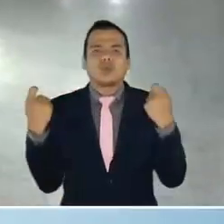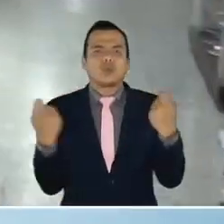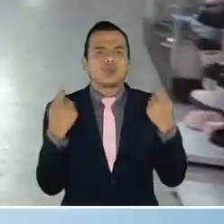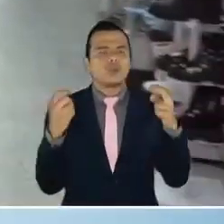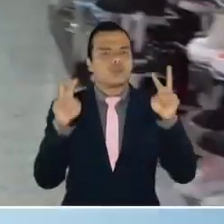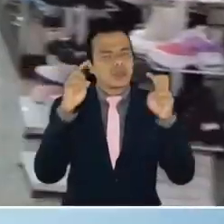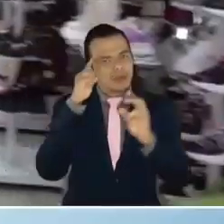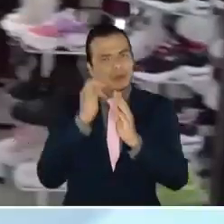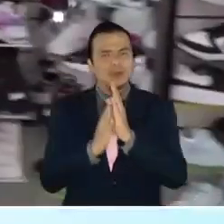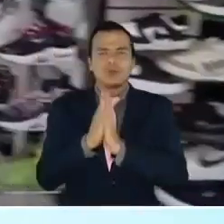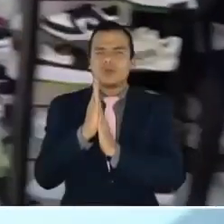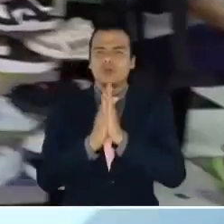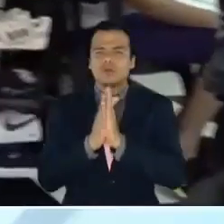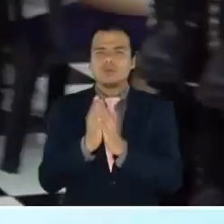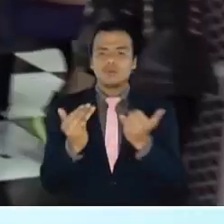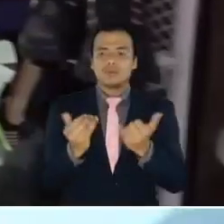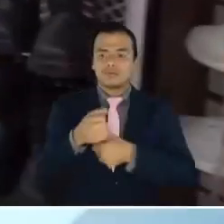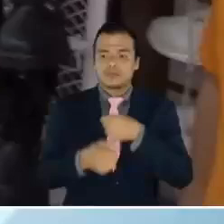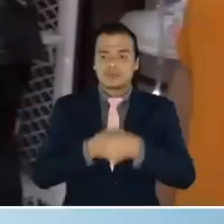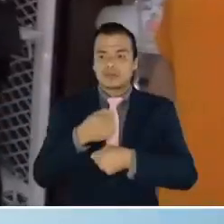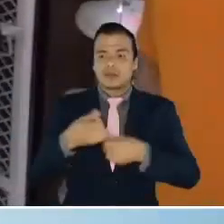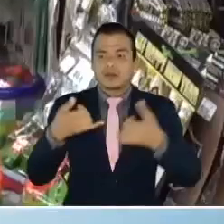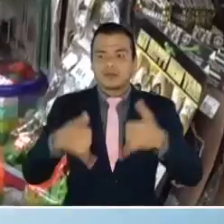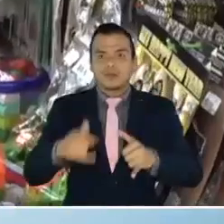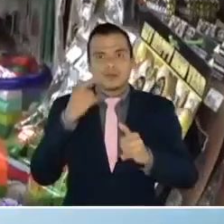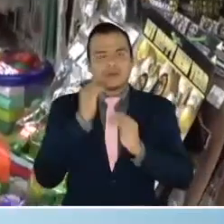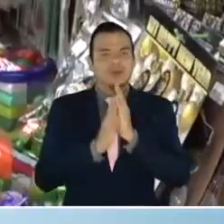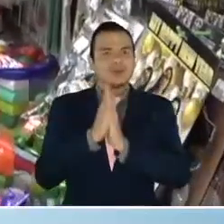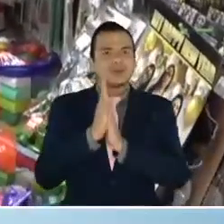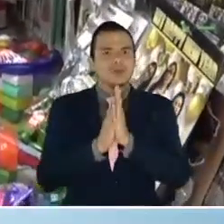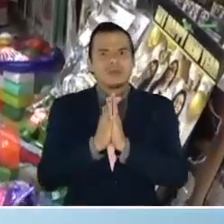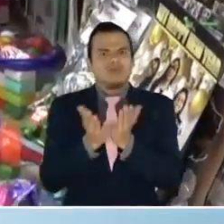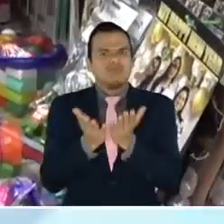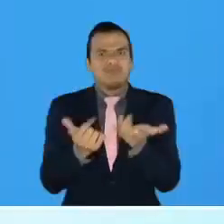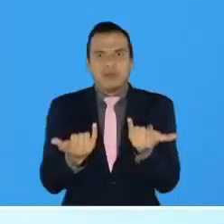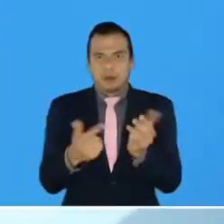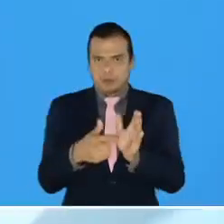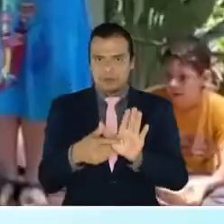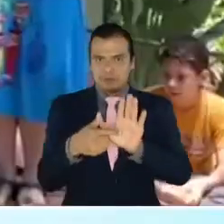de año. ¿Qué se espera? En 90 minutos les contamos.